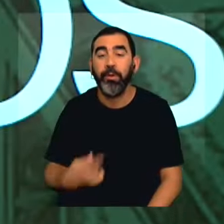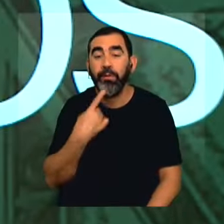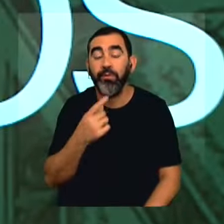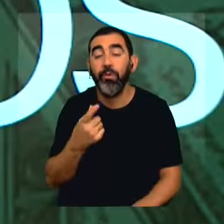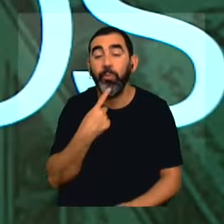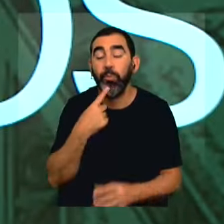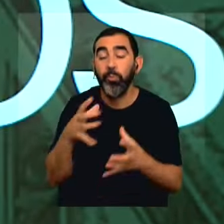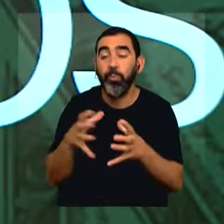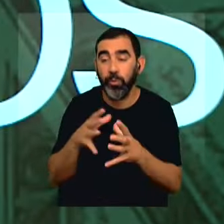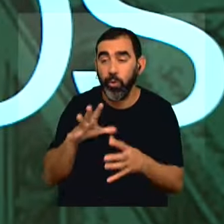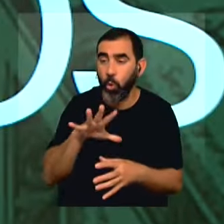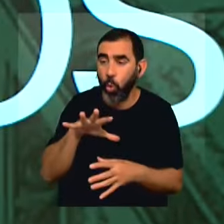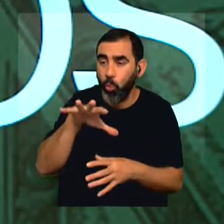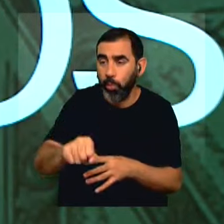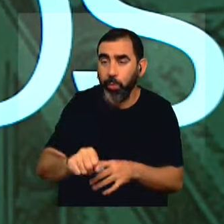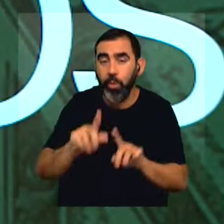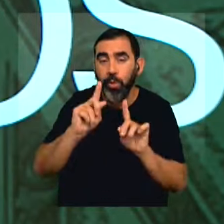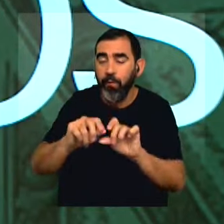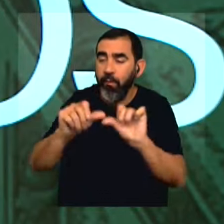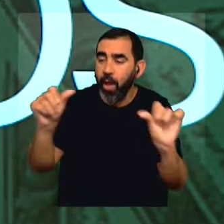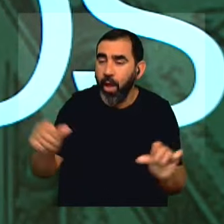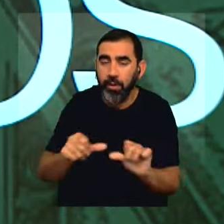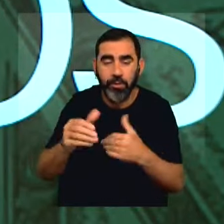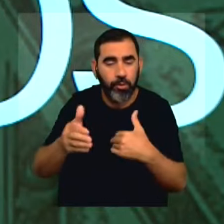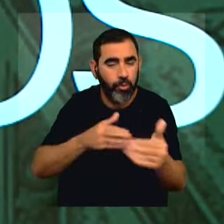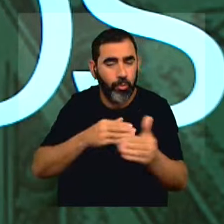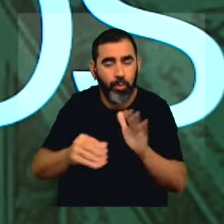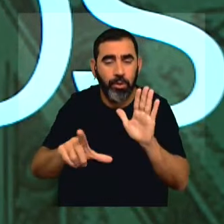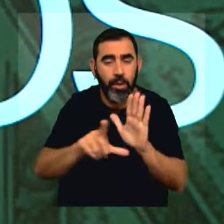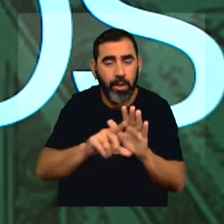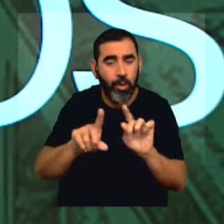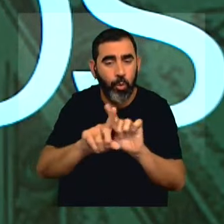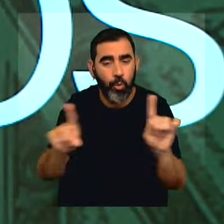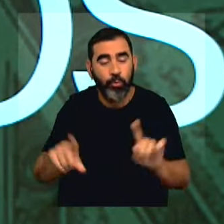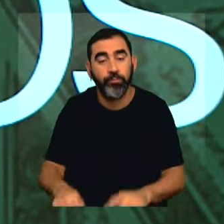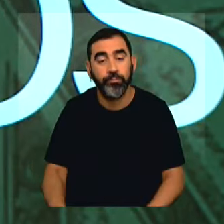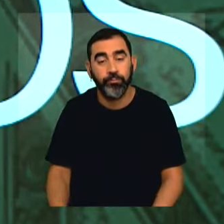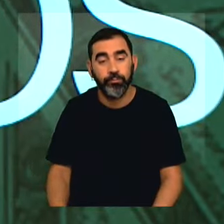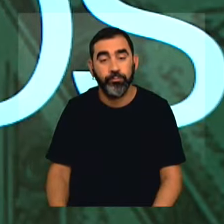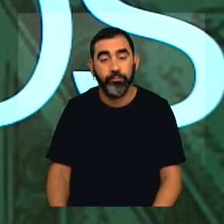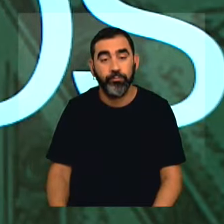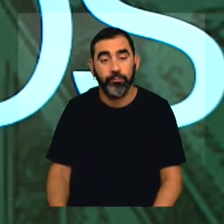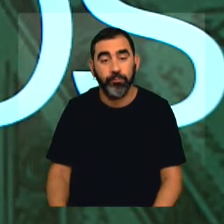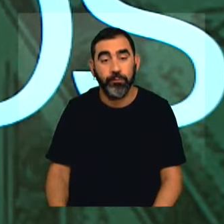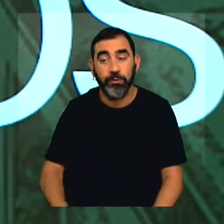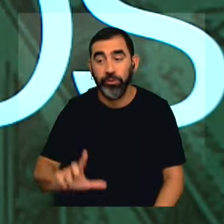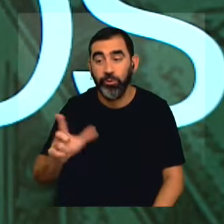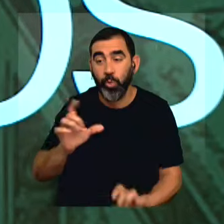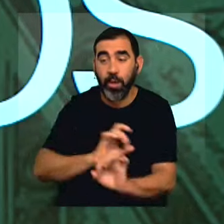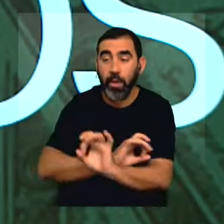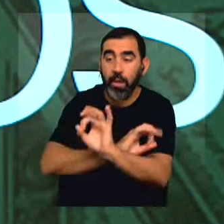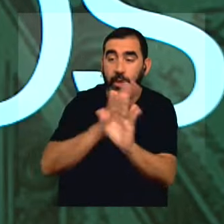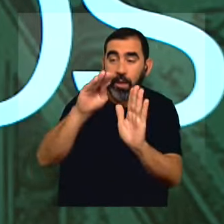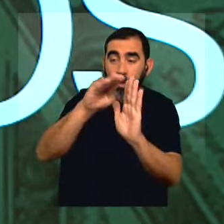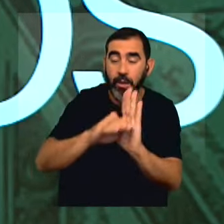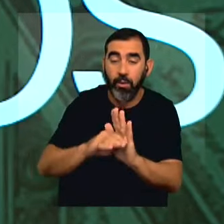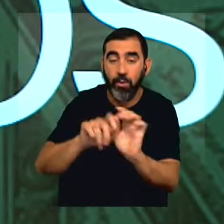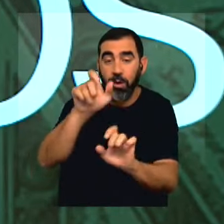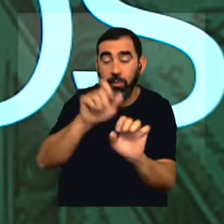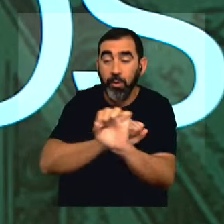realmente hay un compromiso lo deberían aplicar haya o no haya ley lo que agrega es que sin medidas de transparencia la gente puede